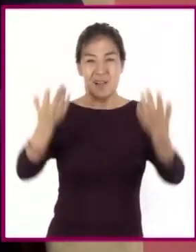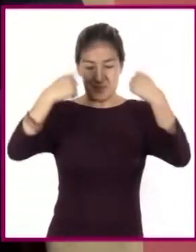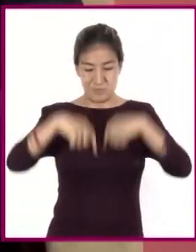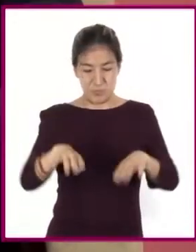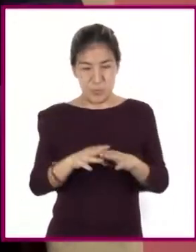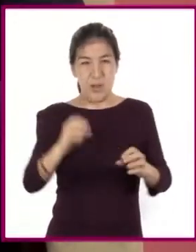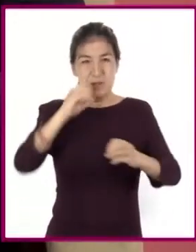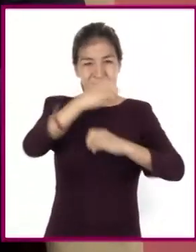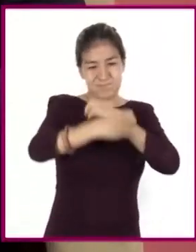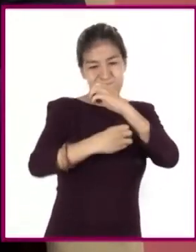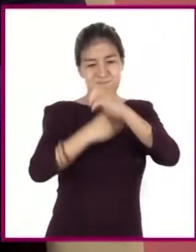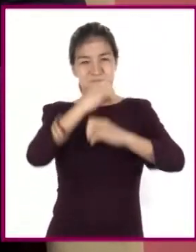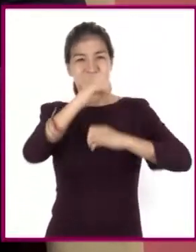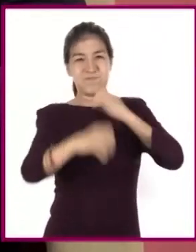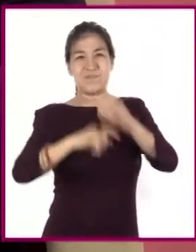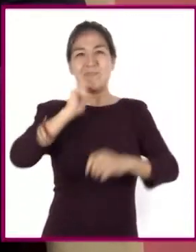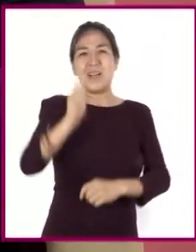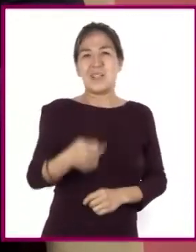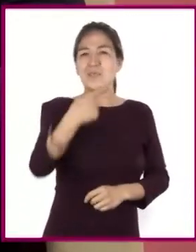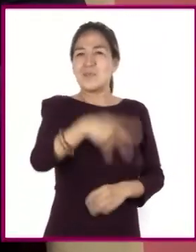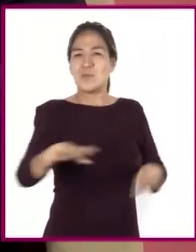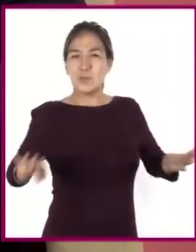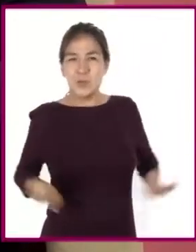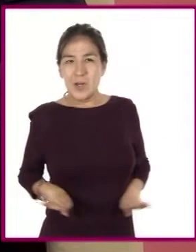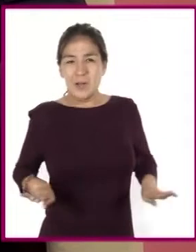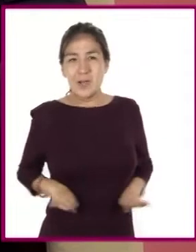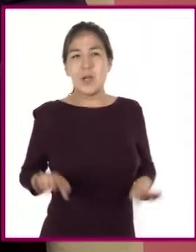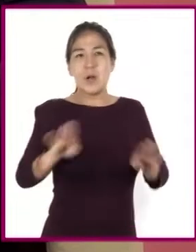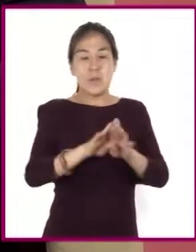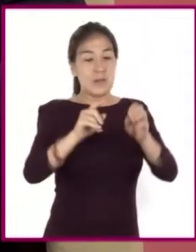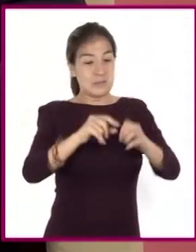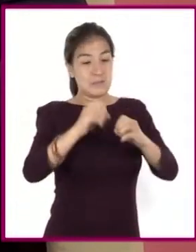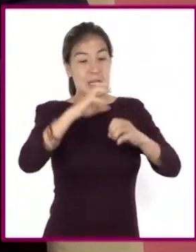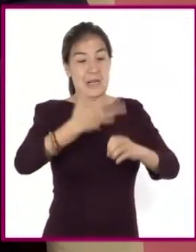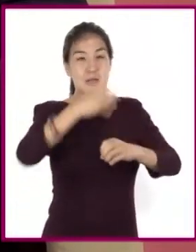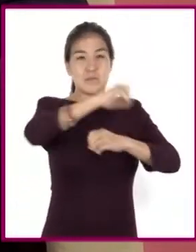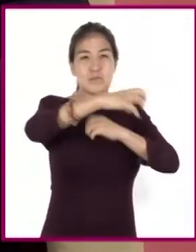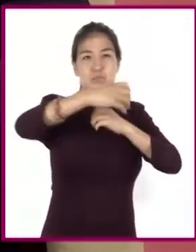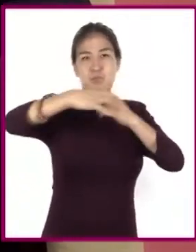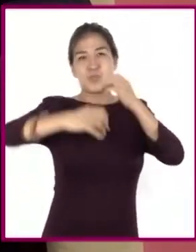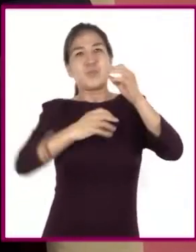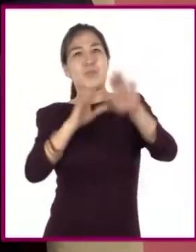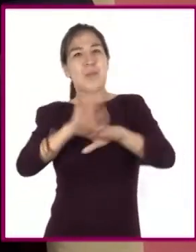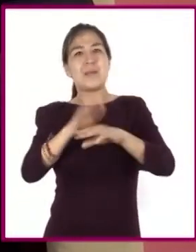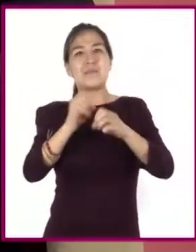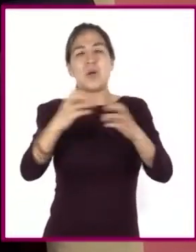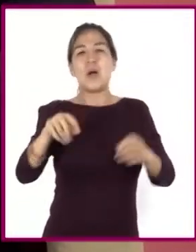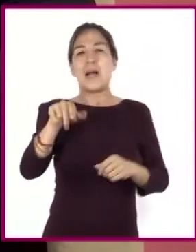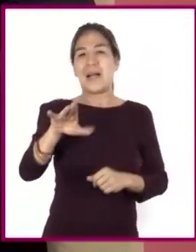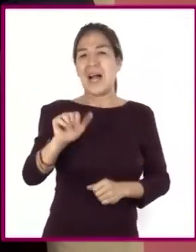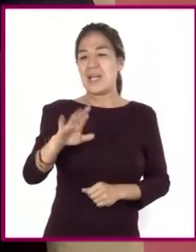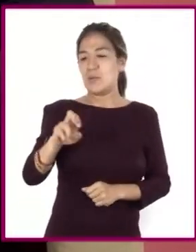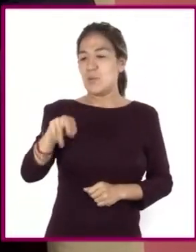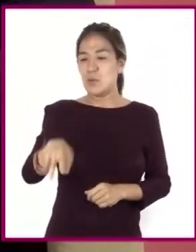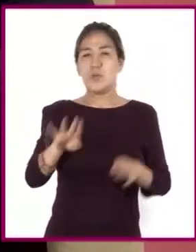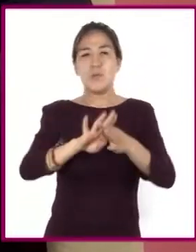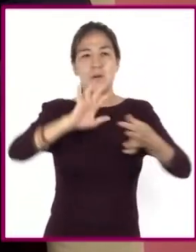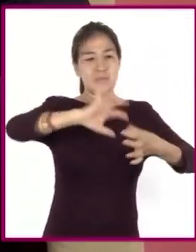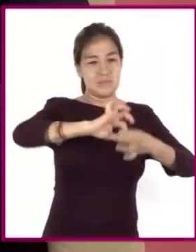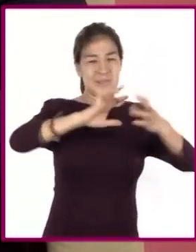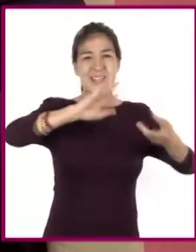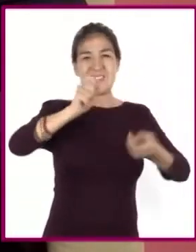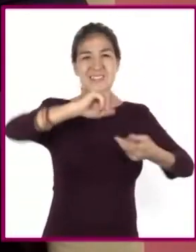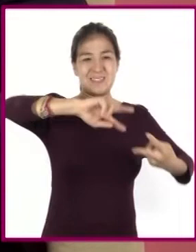químicas orgánicas caracterizadas por varias moléculas de carbón unido. Entonces todas estas largas cadenas de